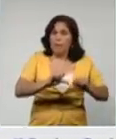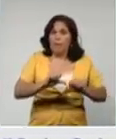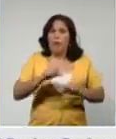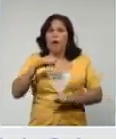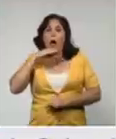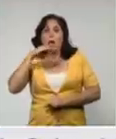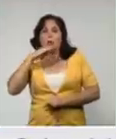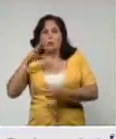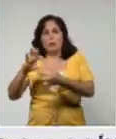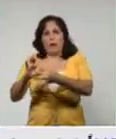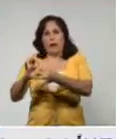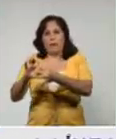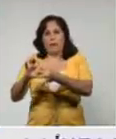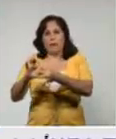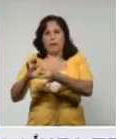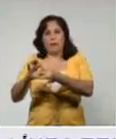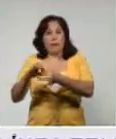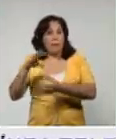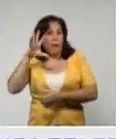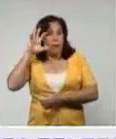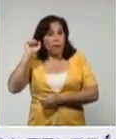graves. Fíjense que